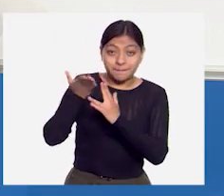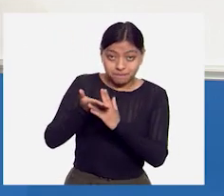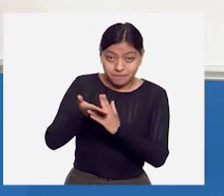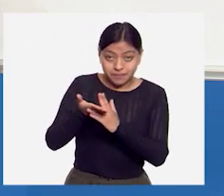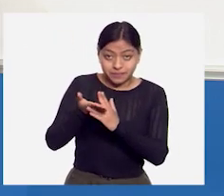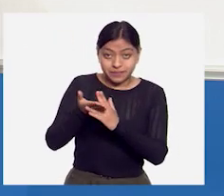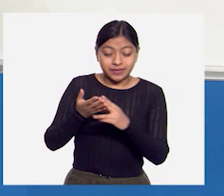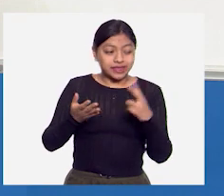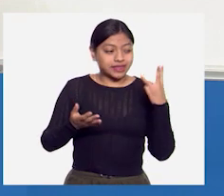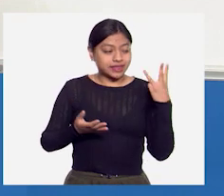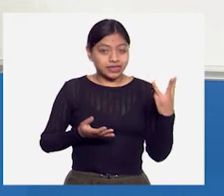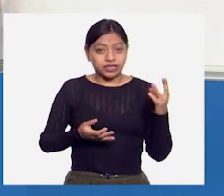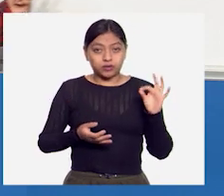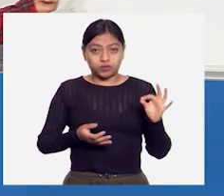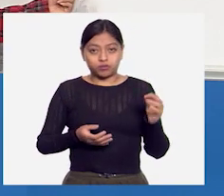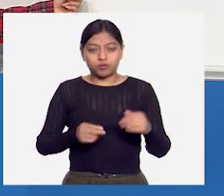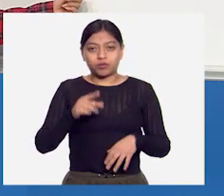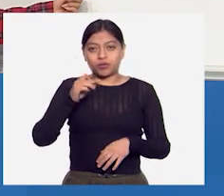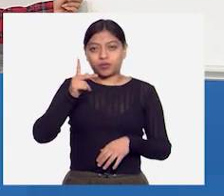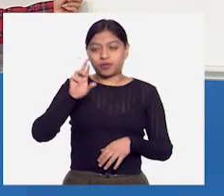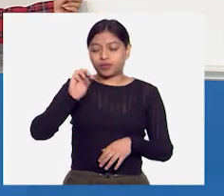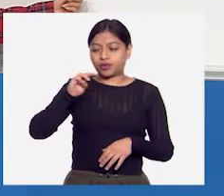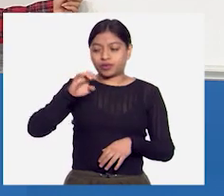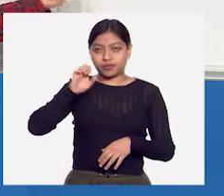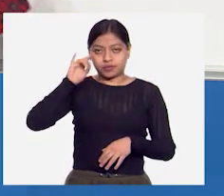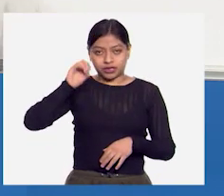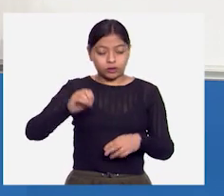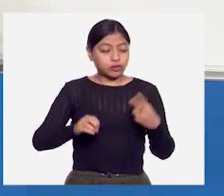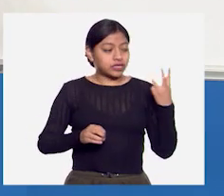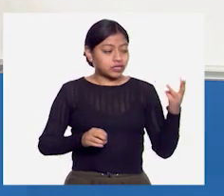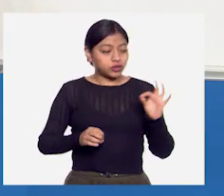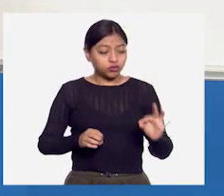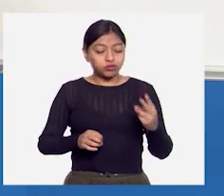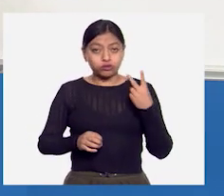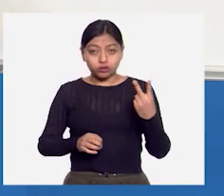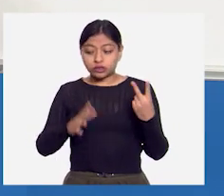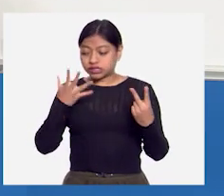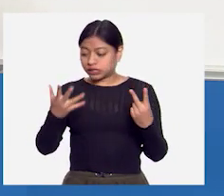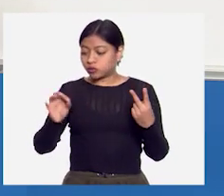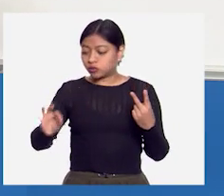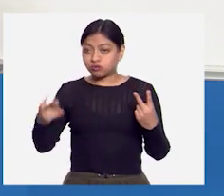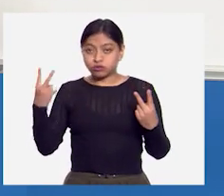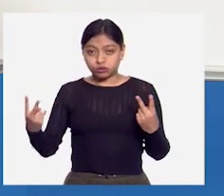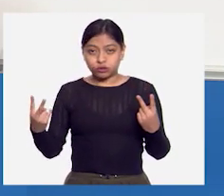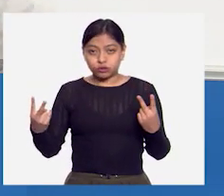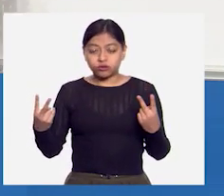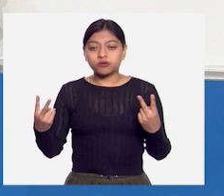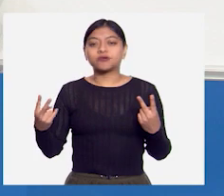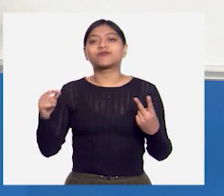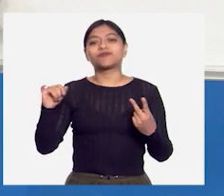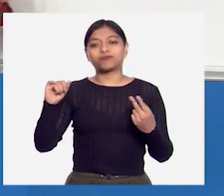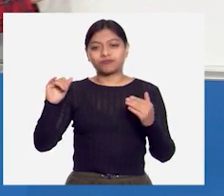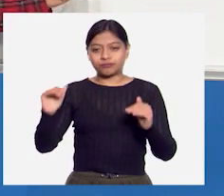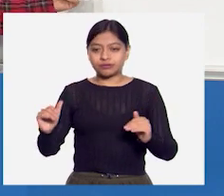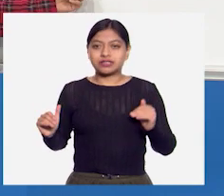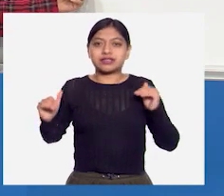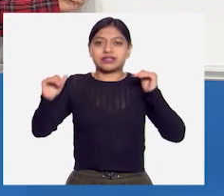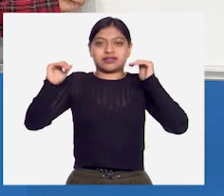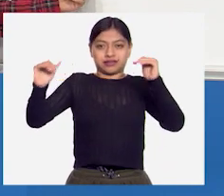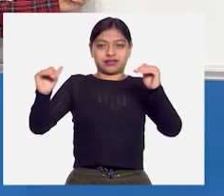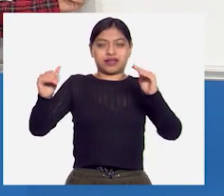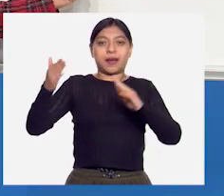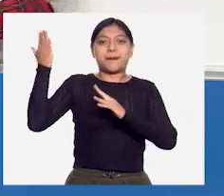son 3.2 y 5.2. Están cercanos a los valores de su